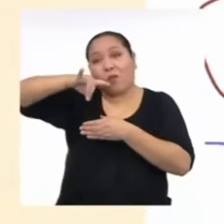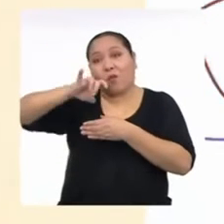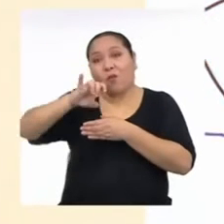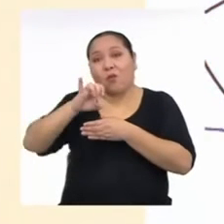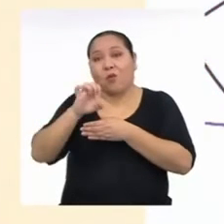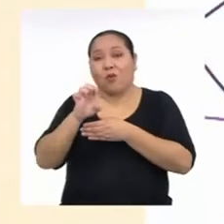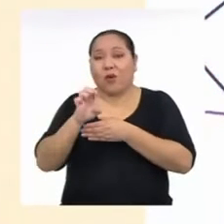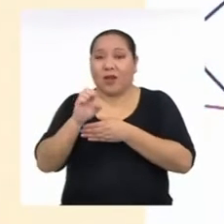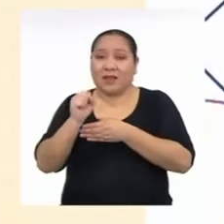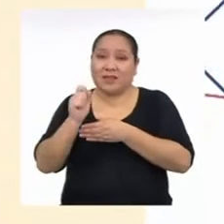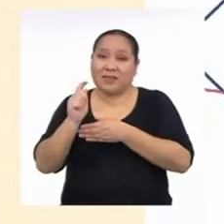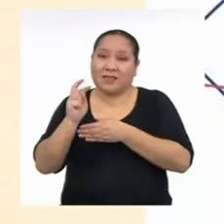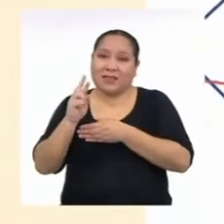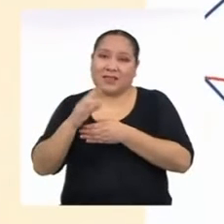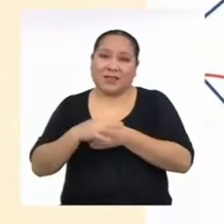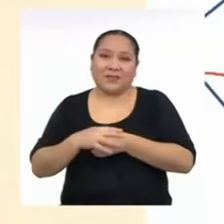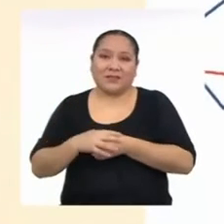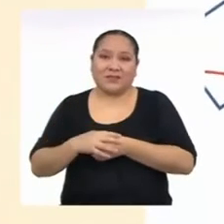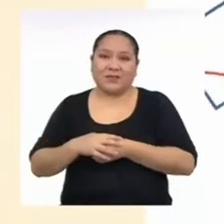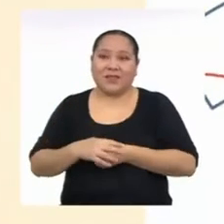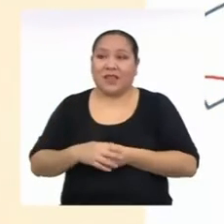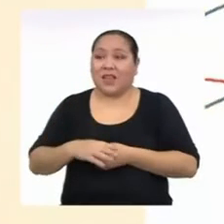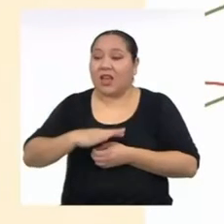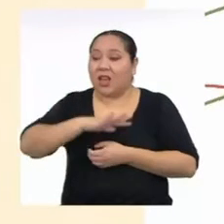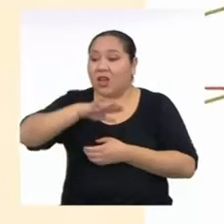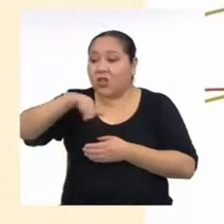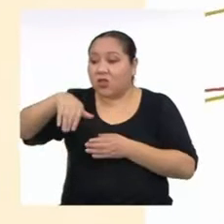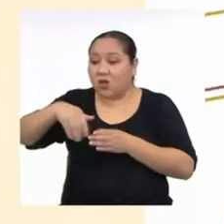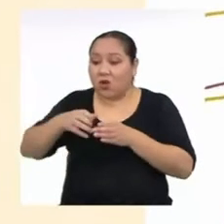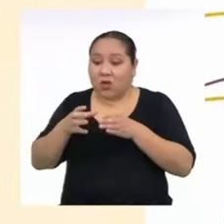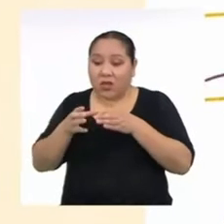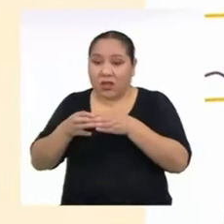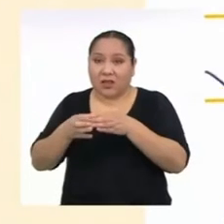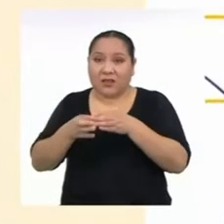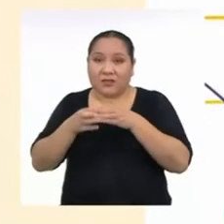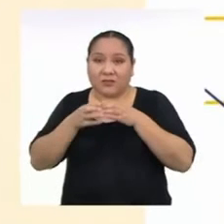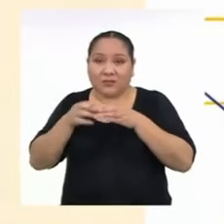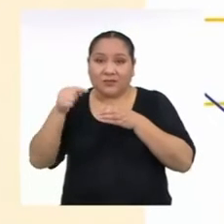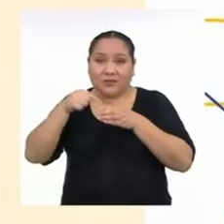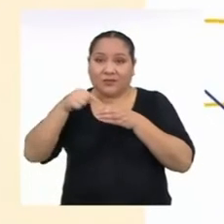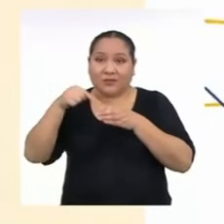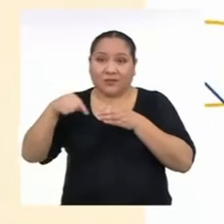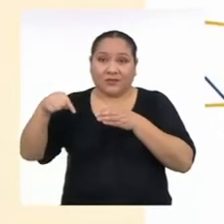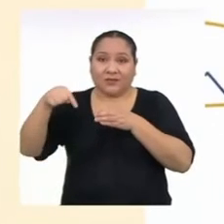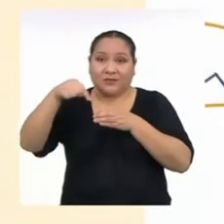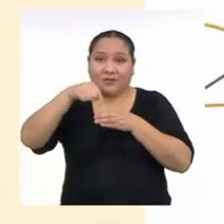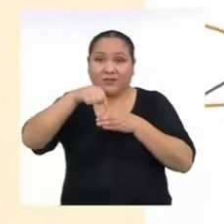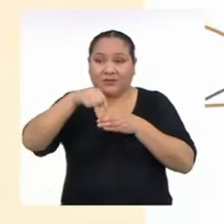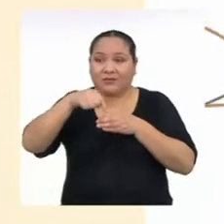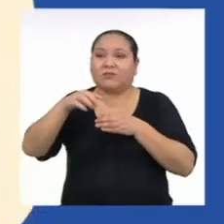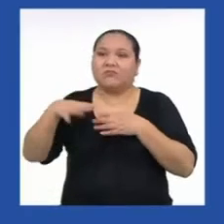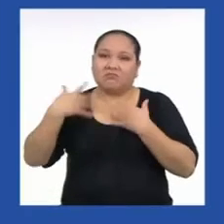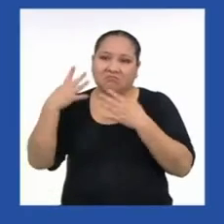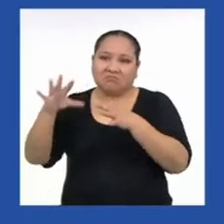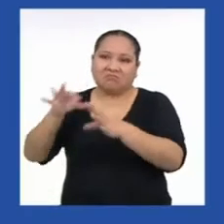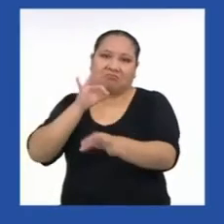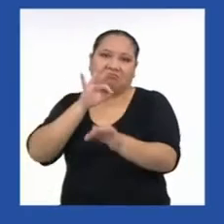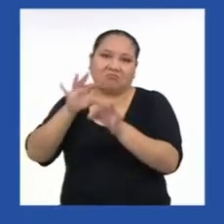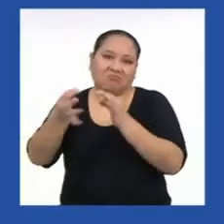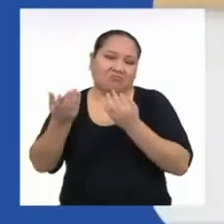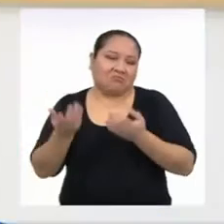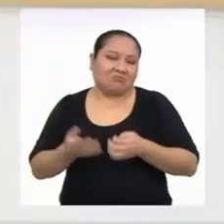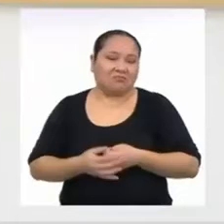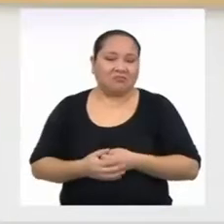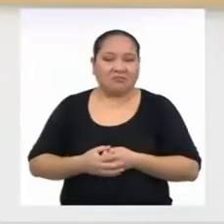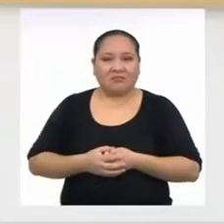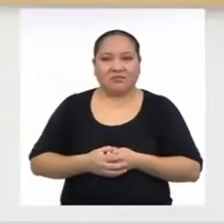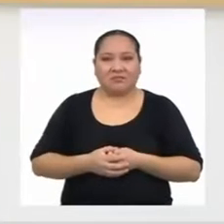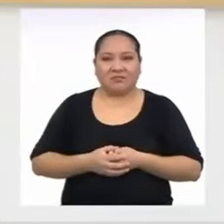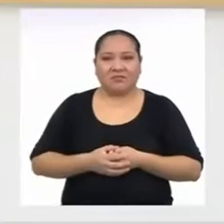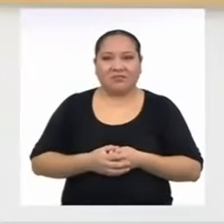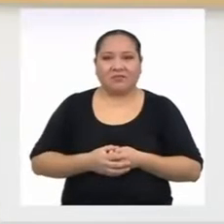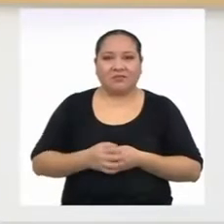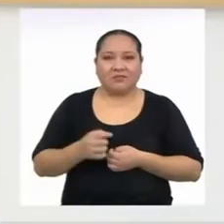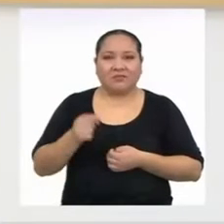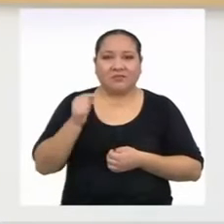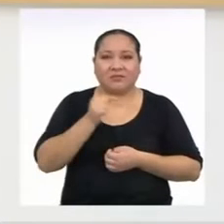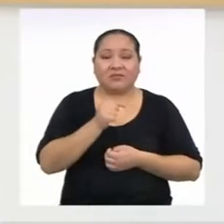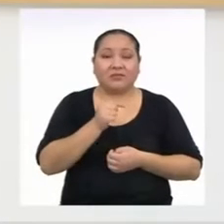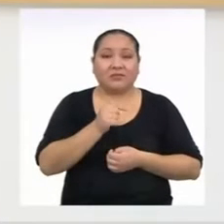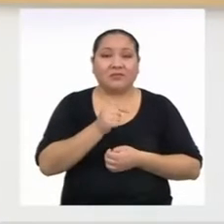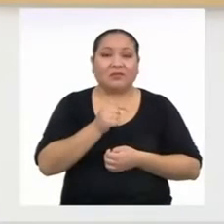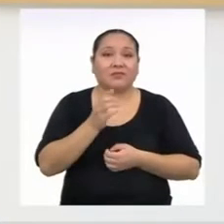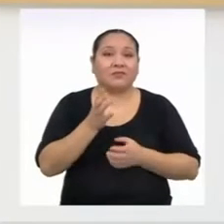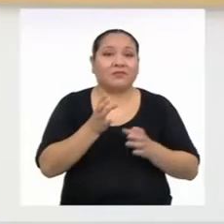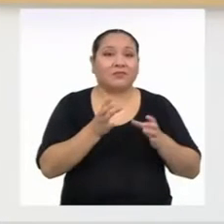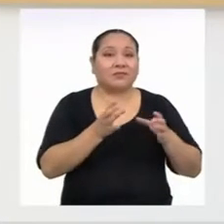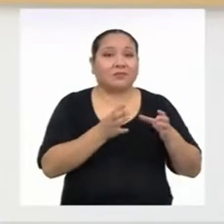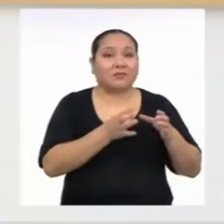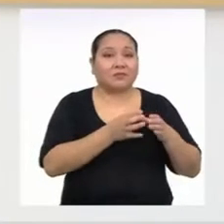consiguientemente todas las posibles muestras tienen la misma probabilidad de ser seleccionadas. Y entre los métodos de